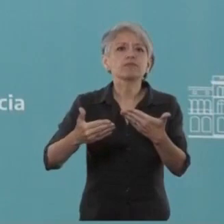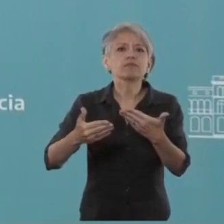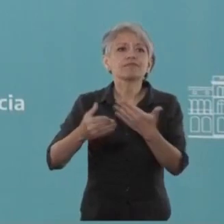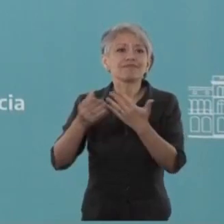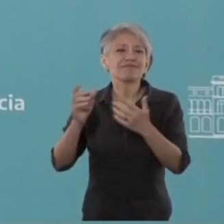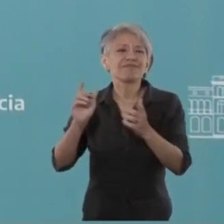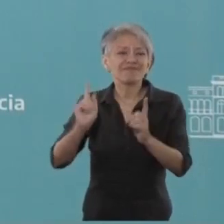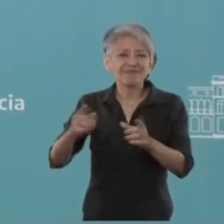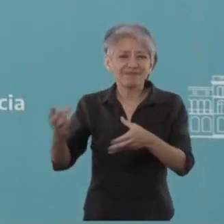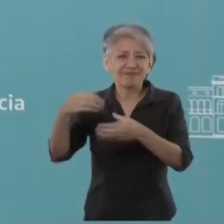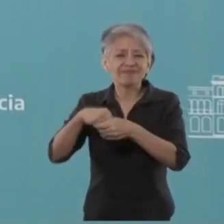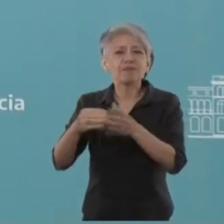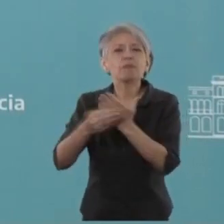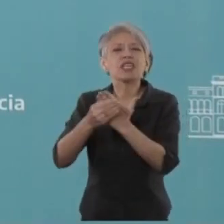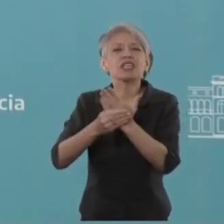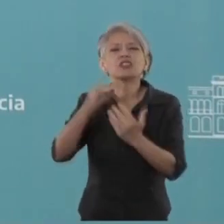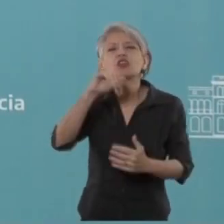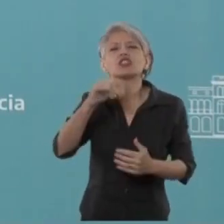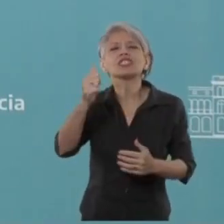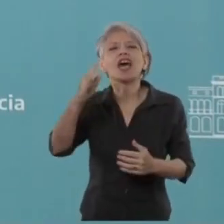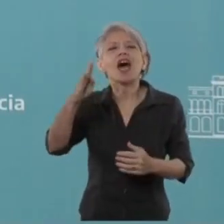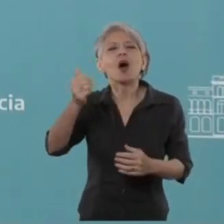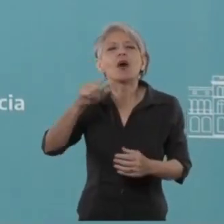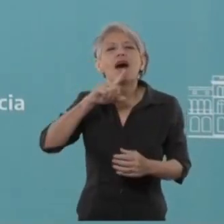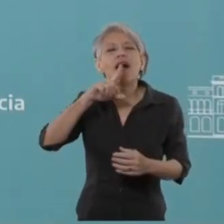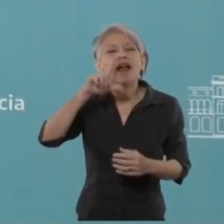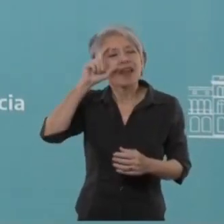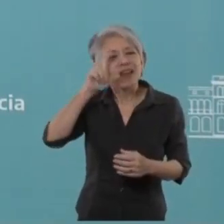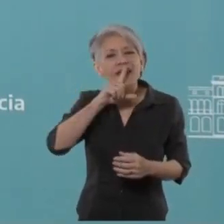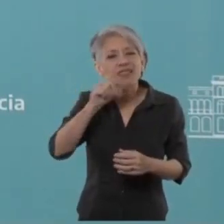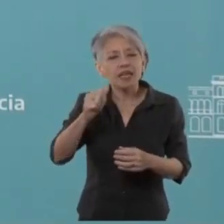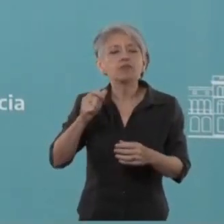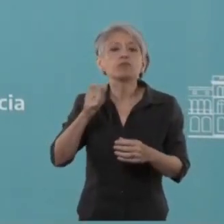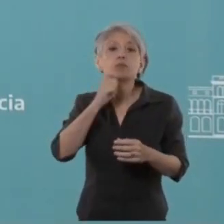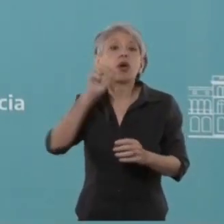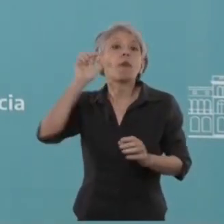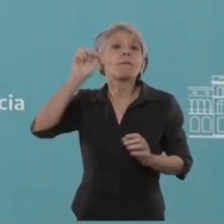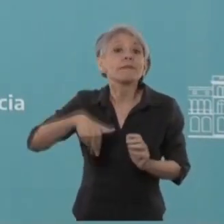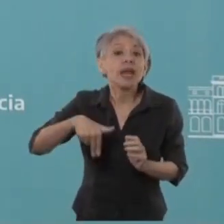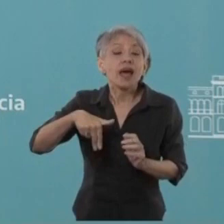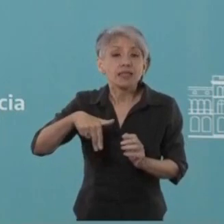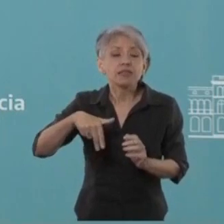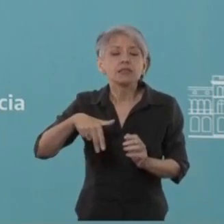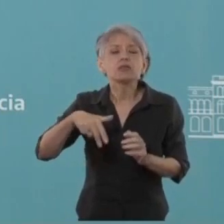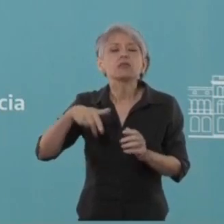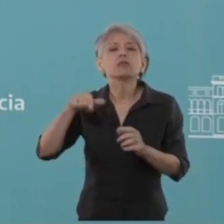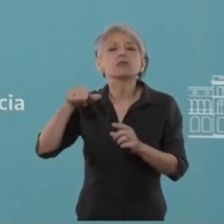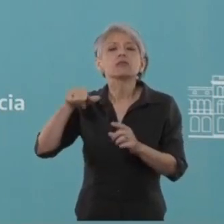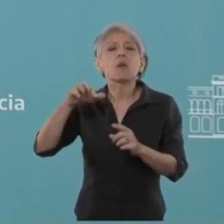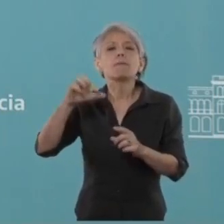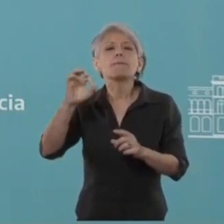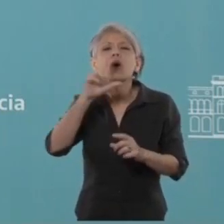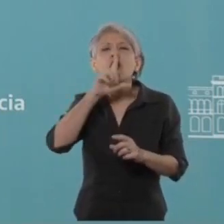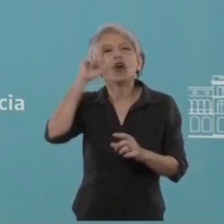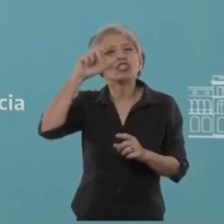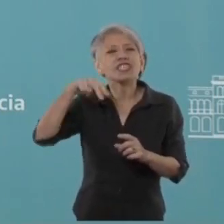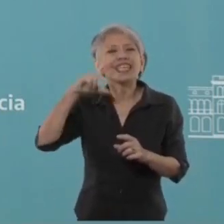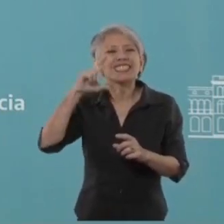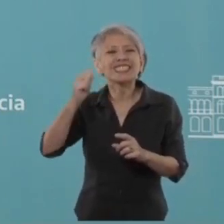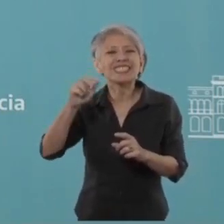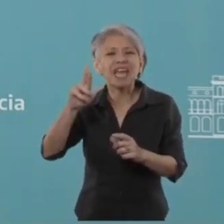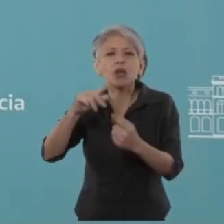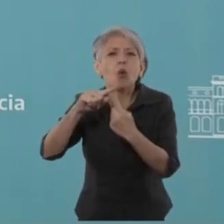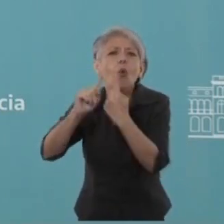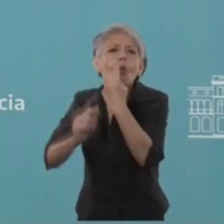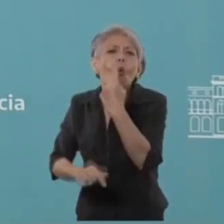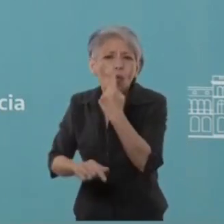hace que los planes potenciar, que son los planes, es una política social focalizada de la cual estamos hablando, no estamos hablando de